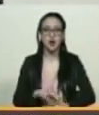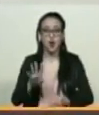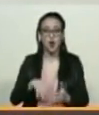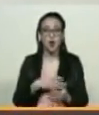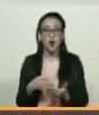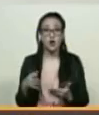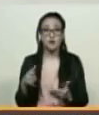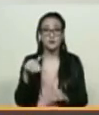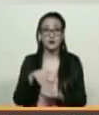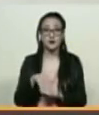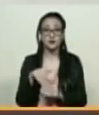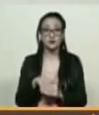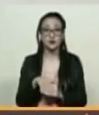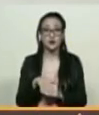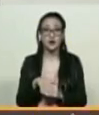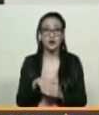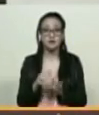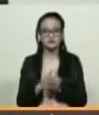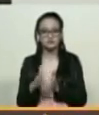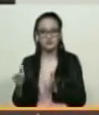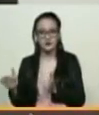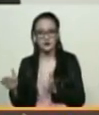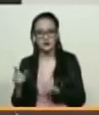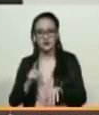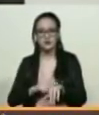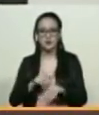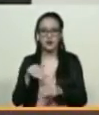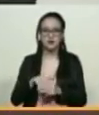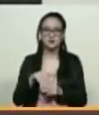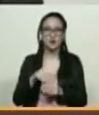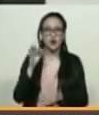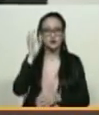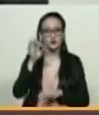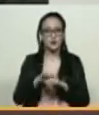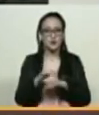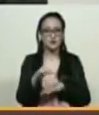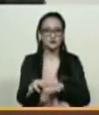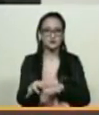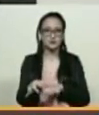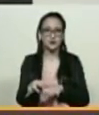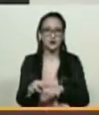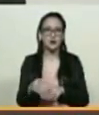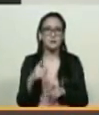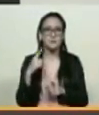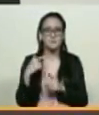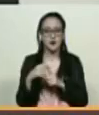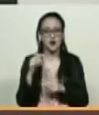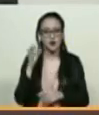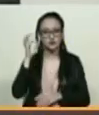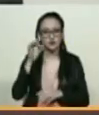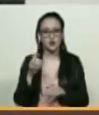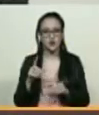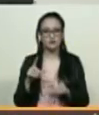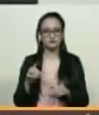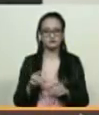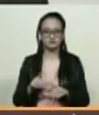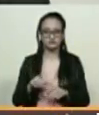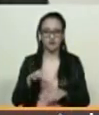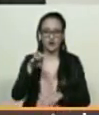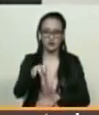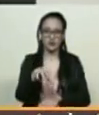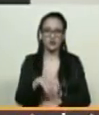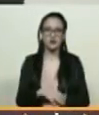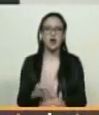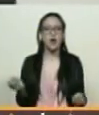cronograma electoral con lapsos prudenciales para la elección de consejos municipales y de consejos legislativos estatales. Es